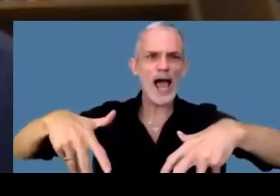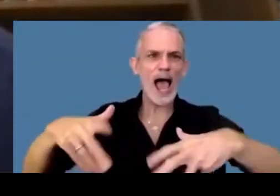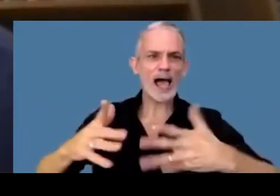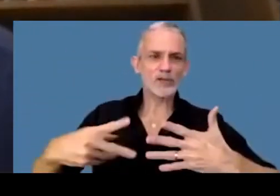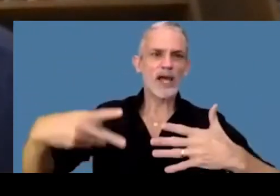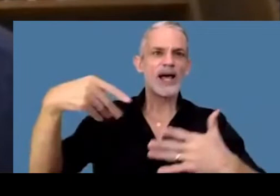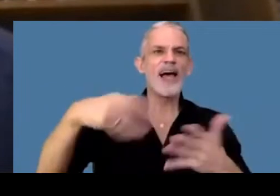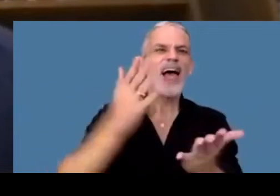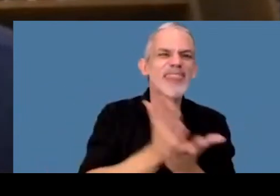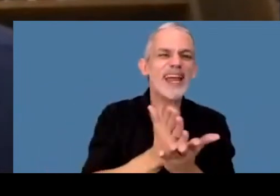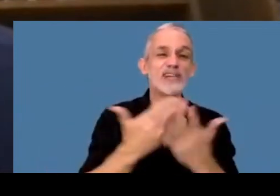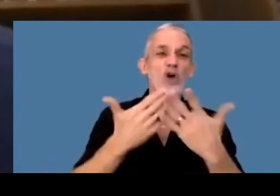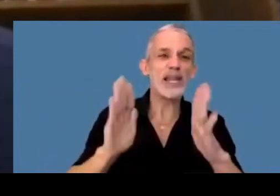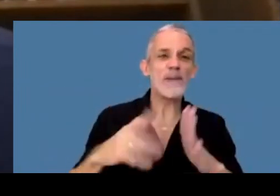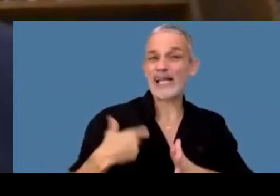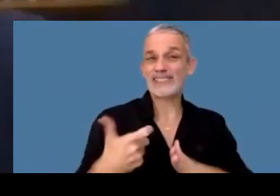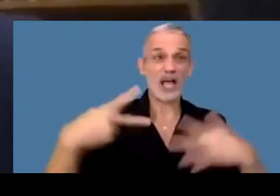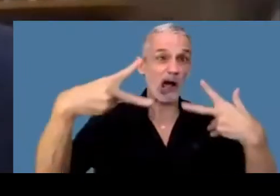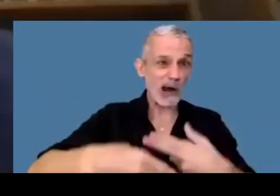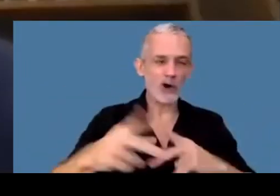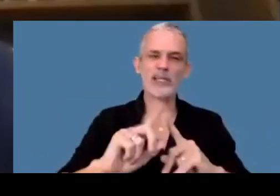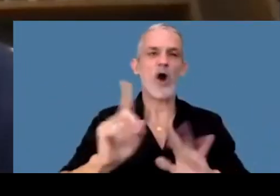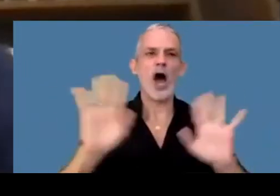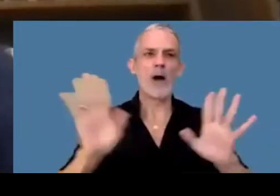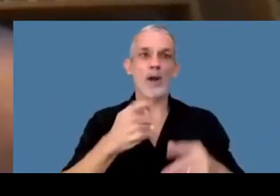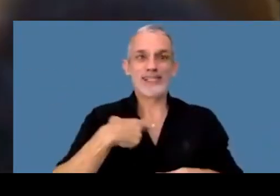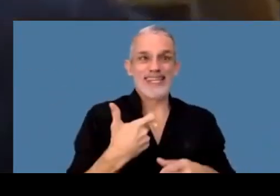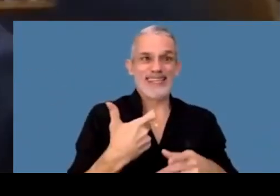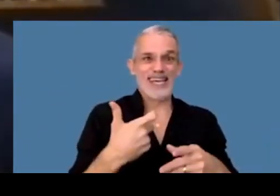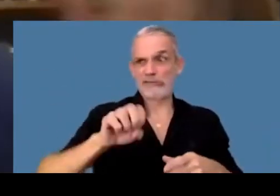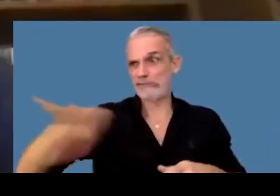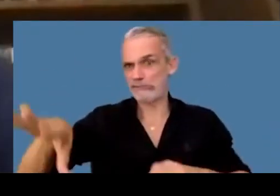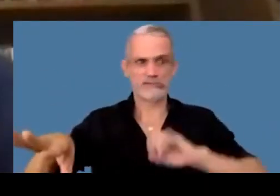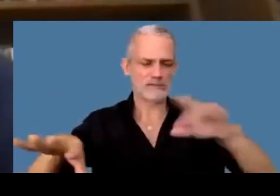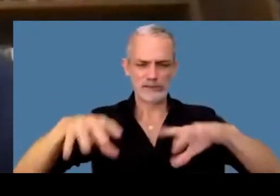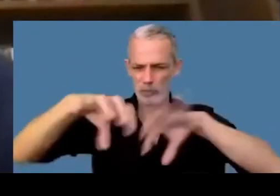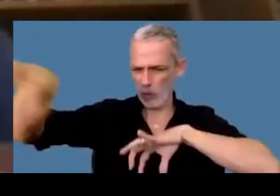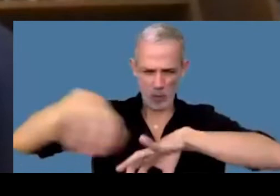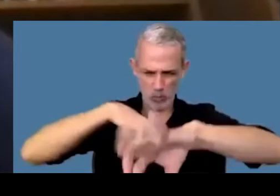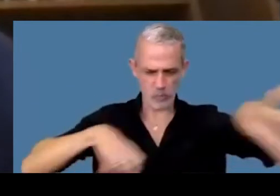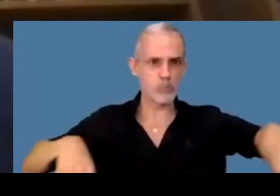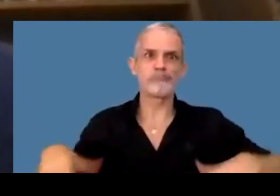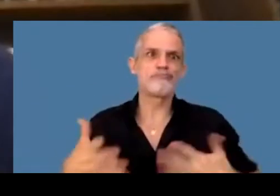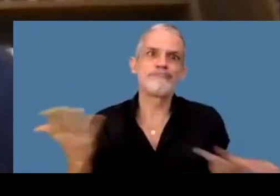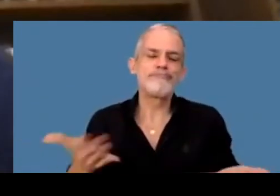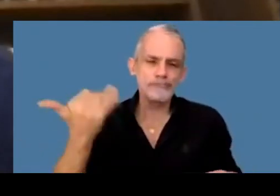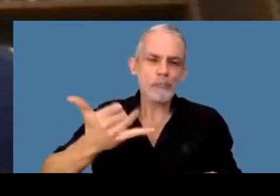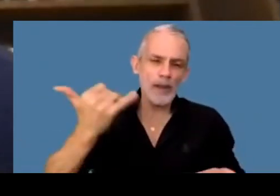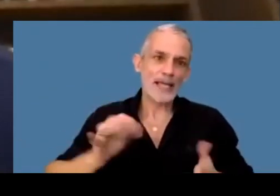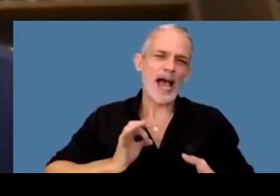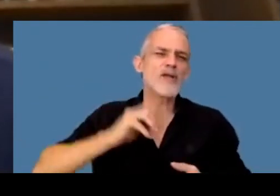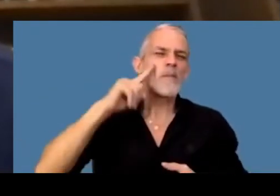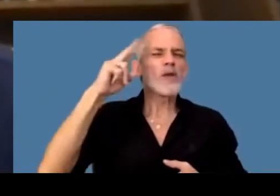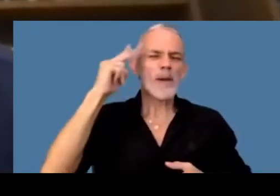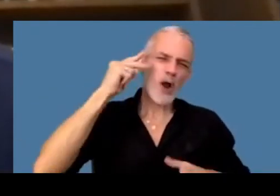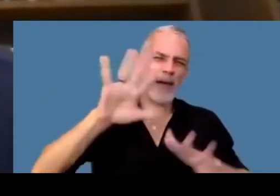derechos de libertad sindical cuando el sindicato ha sido transferido, desplazado, un montón de cuestiones que han pasado, sobre todo en los 90. El ejemplo